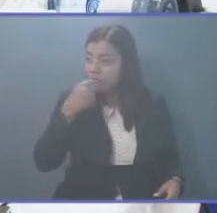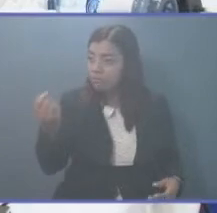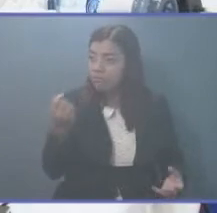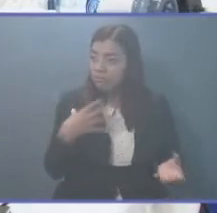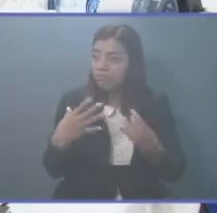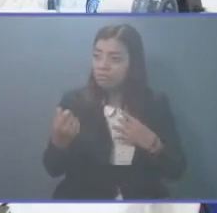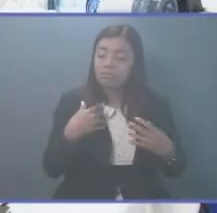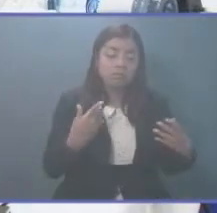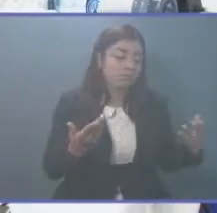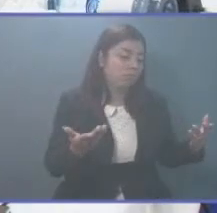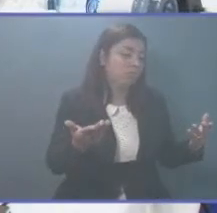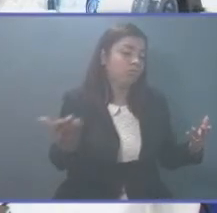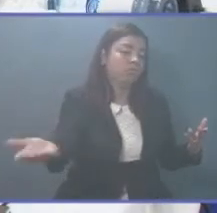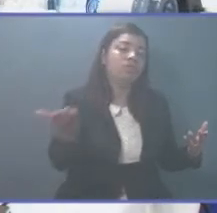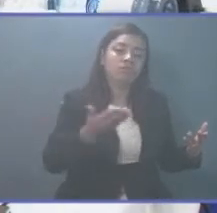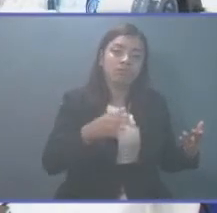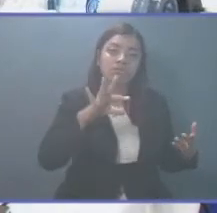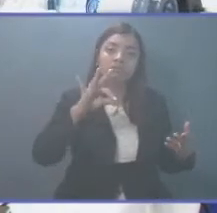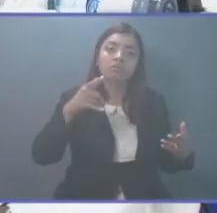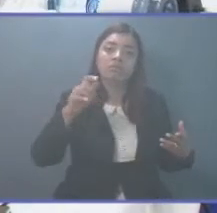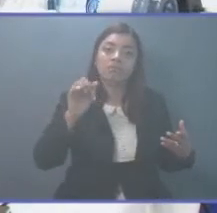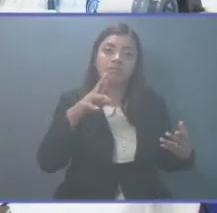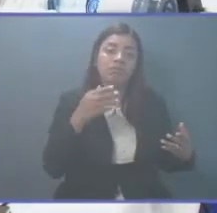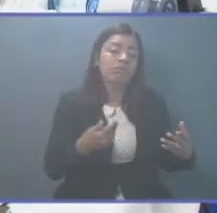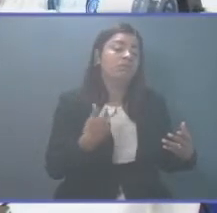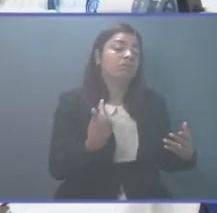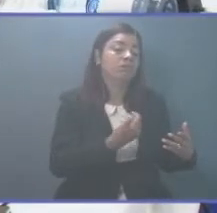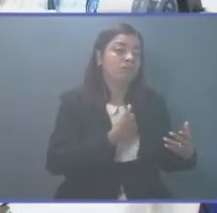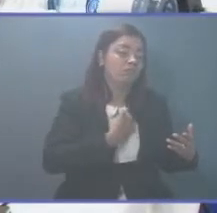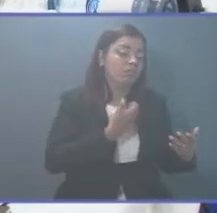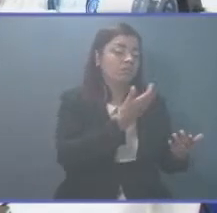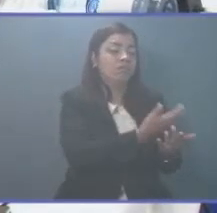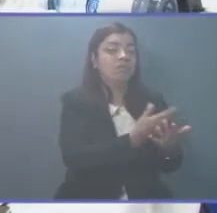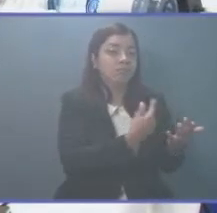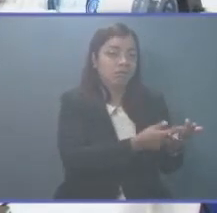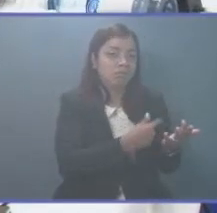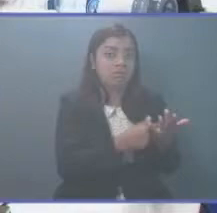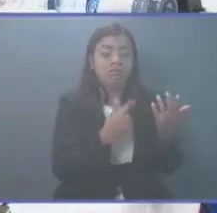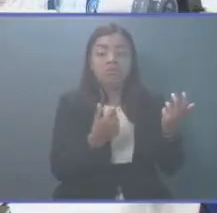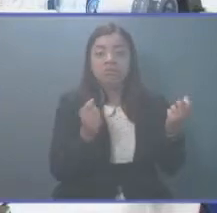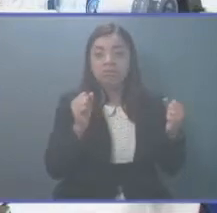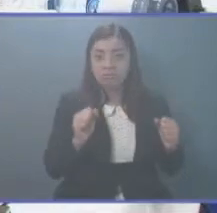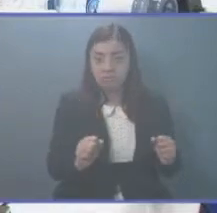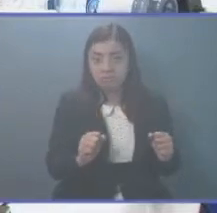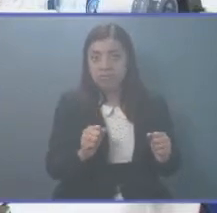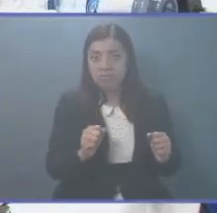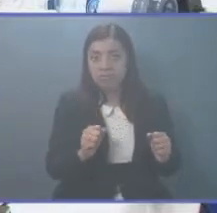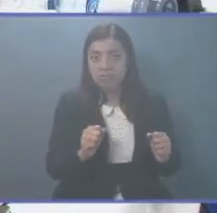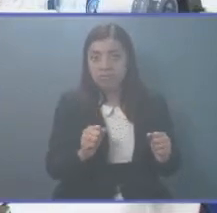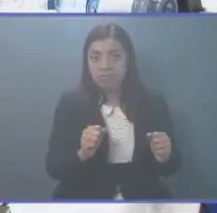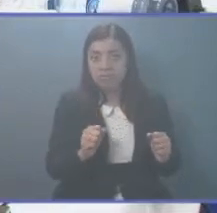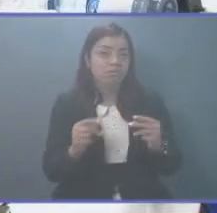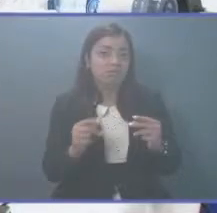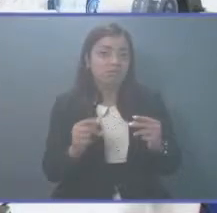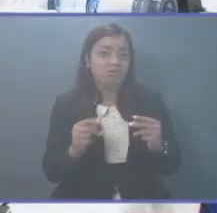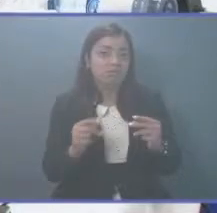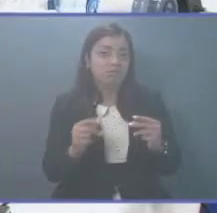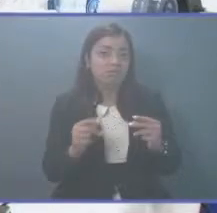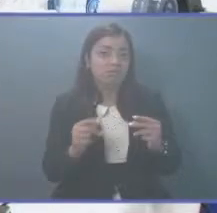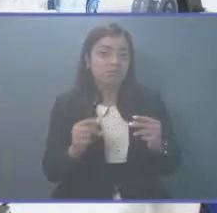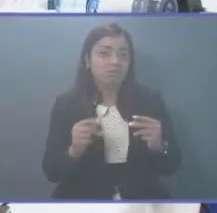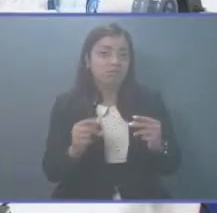han presentado hoy la parte de la Fiscalía para que pudiésemos nosotros plantear qué solución le podemos dar o si